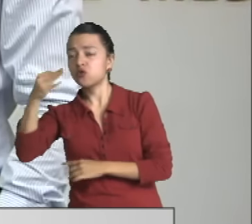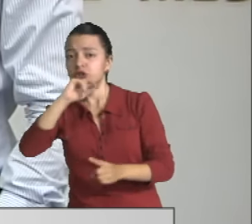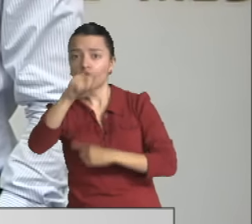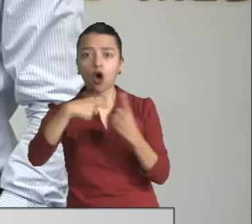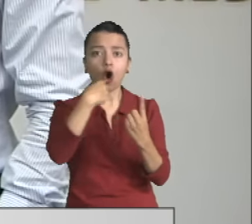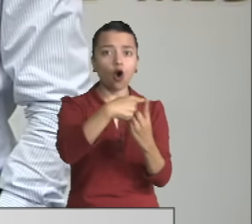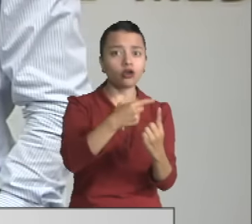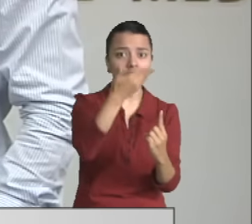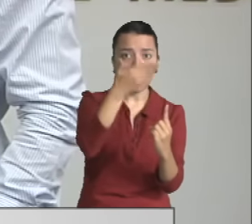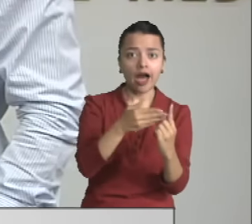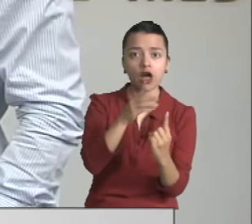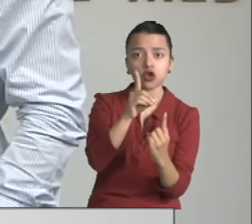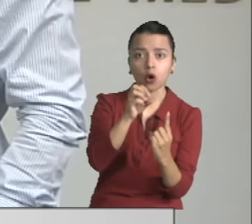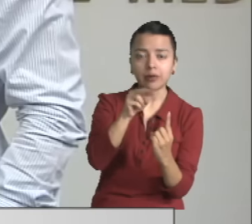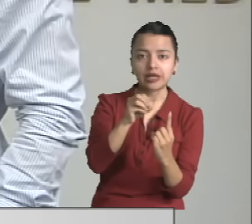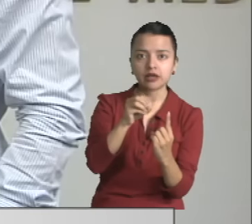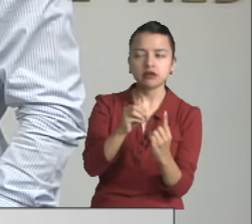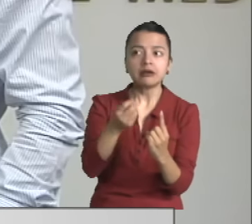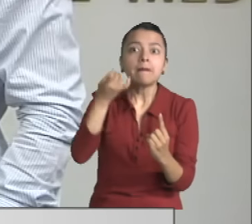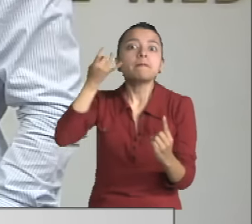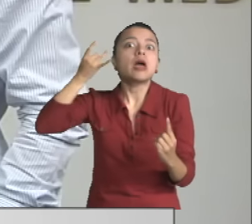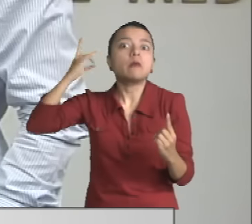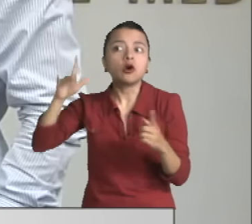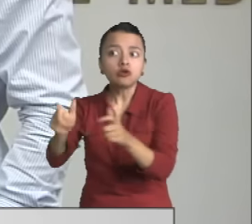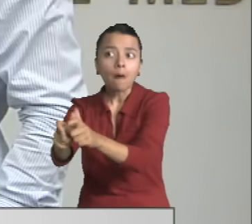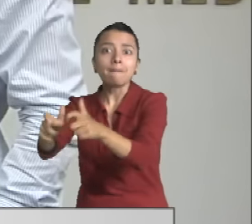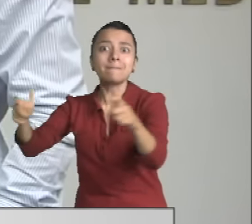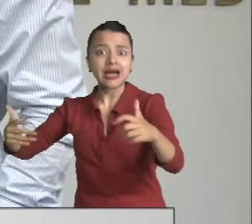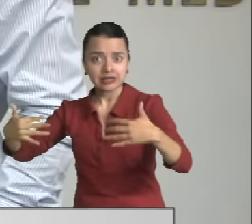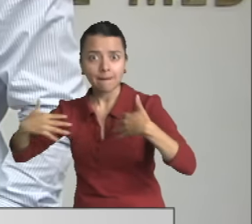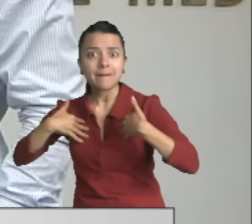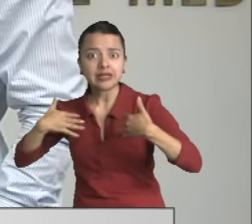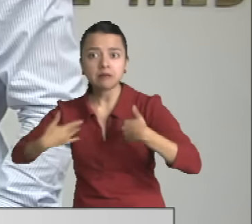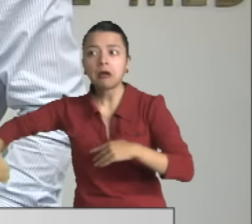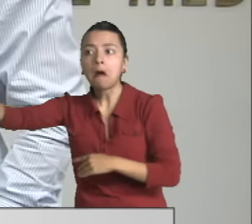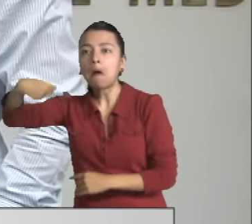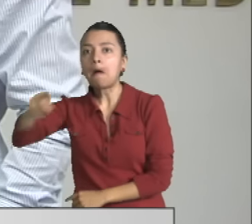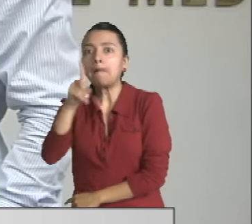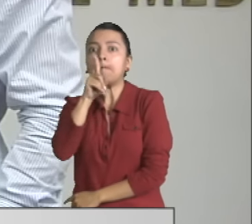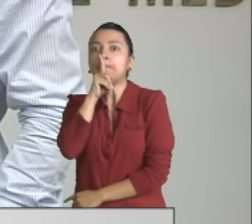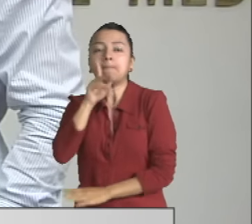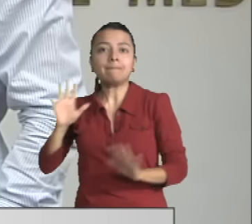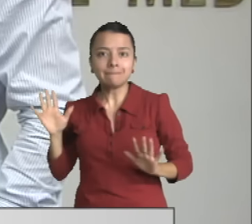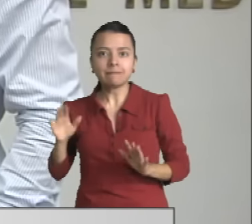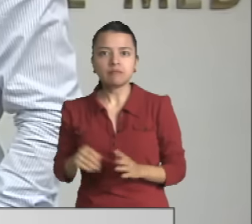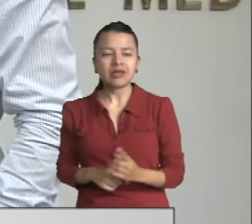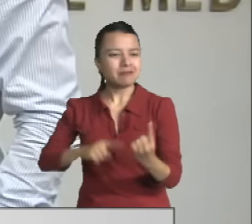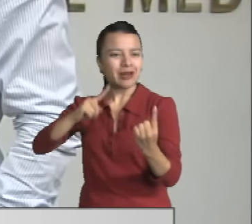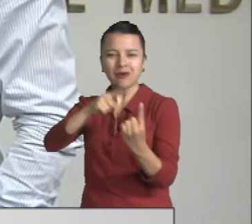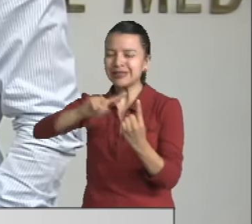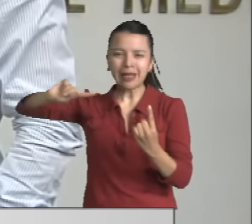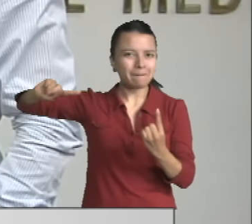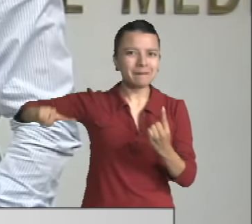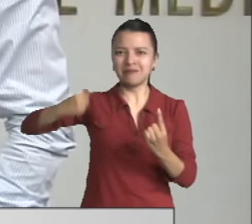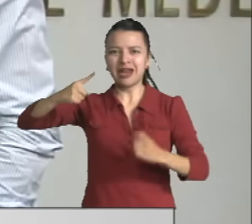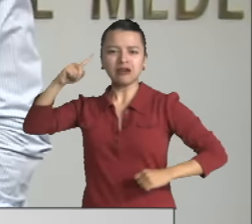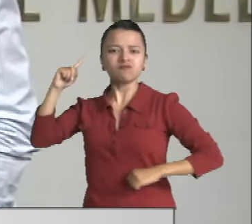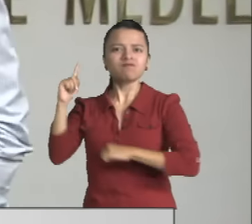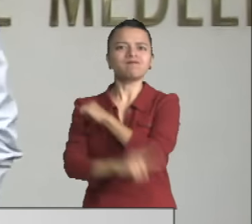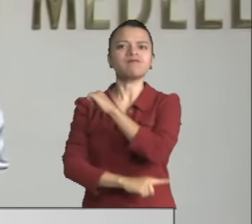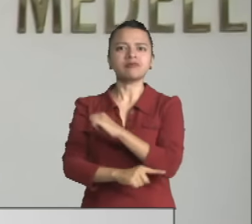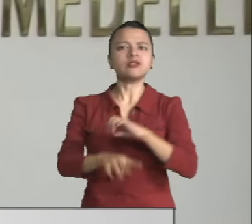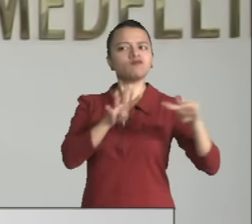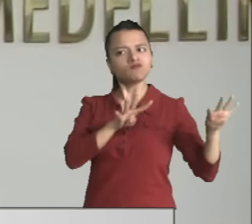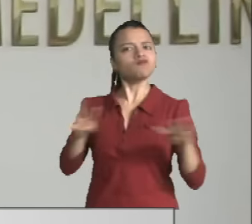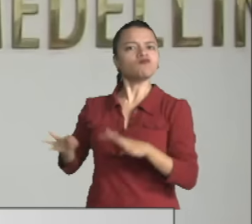Las autoridades acaban de confirmar que esta es la primera condena ejemplar aquí en la capital de Antioquia y estamos con el alcalde.